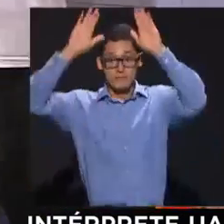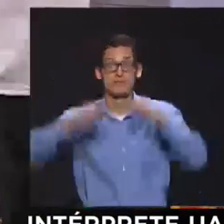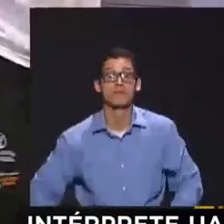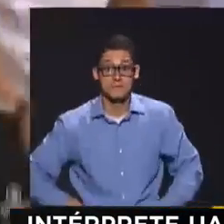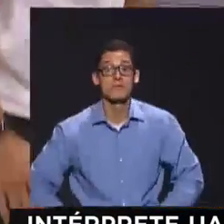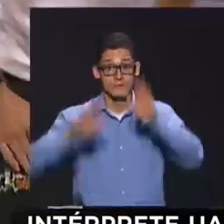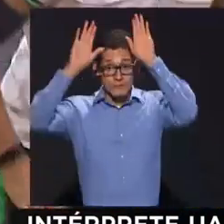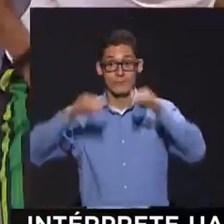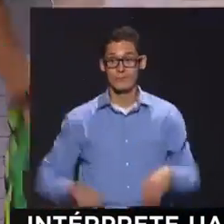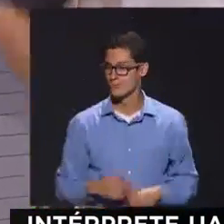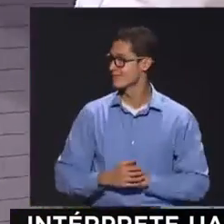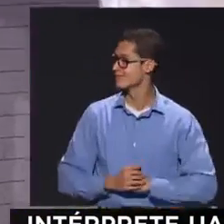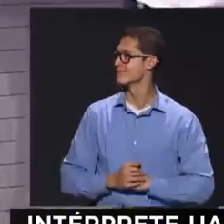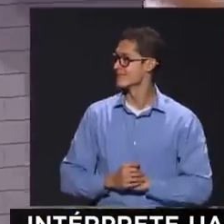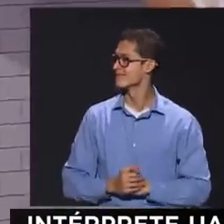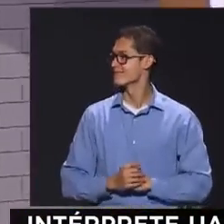arriba